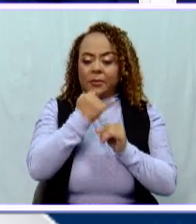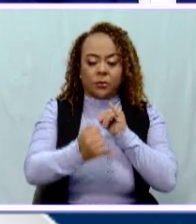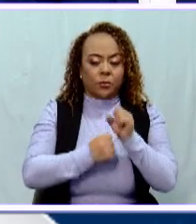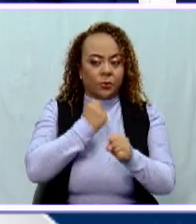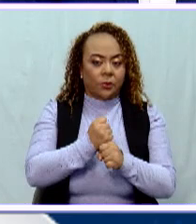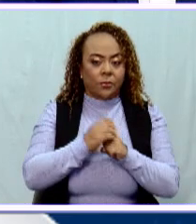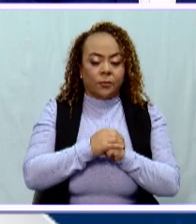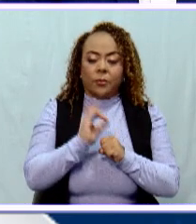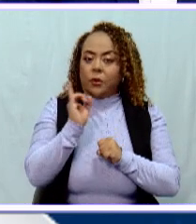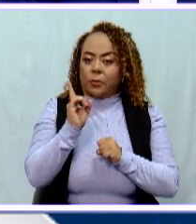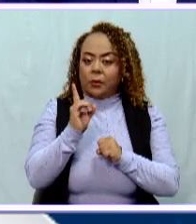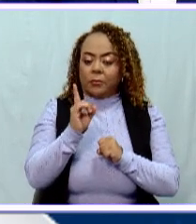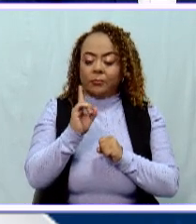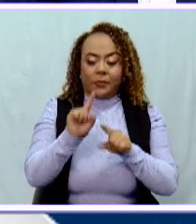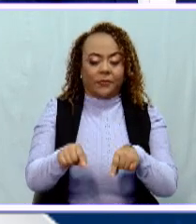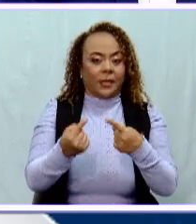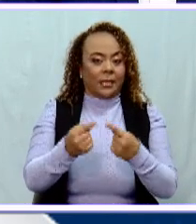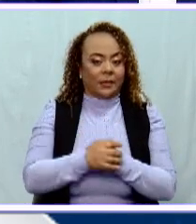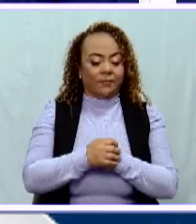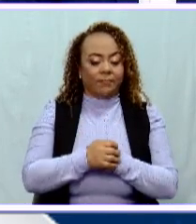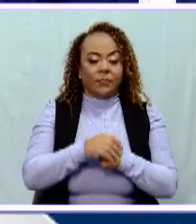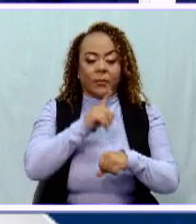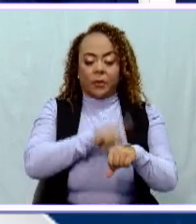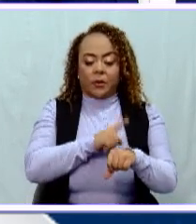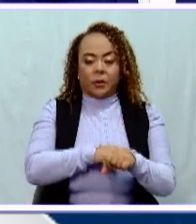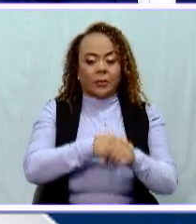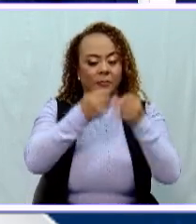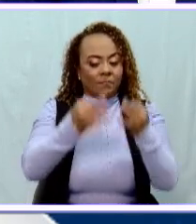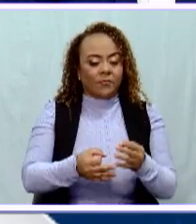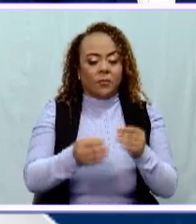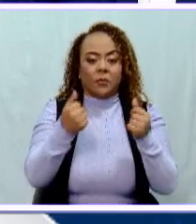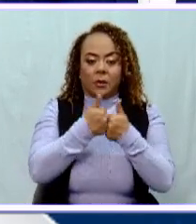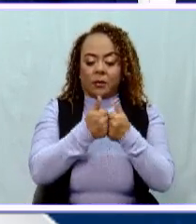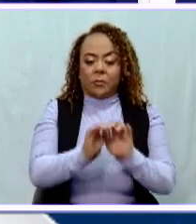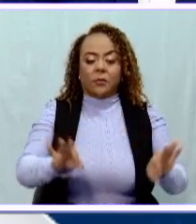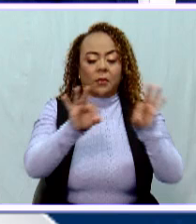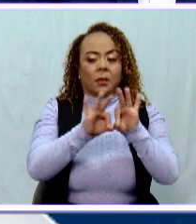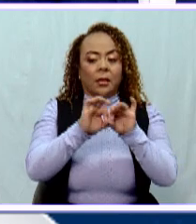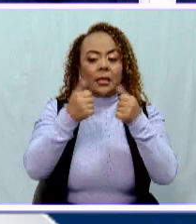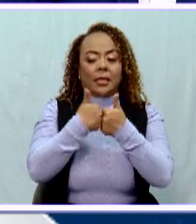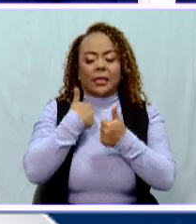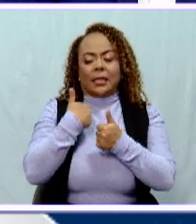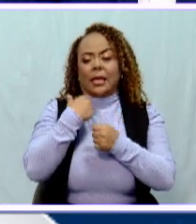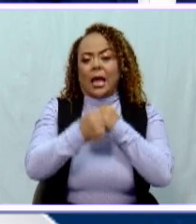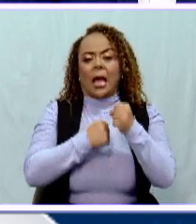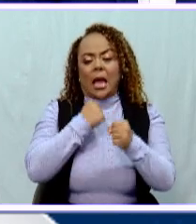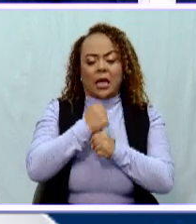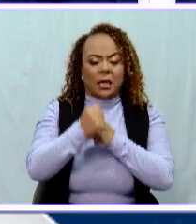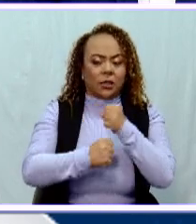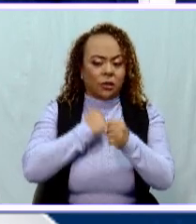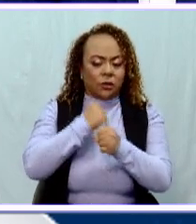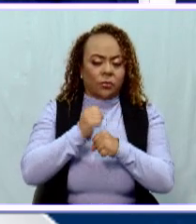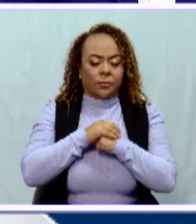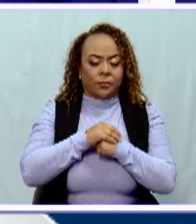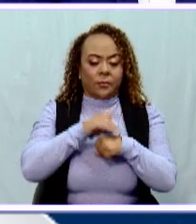donde en rondas finales en los momentos decisivos en los partidos clave la liga tiene años de